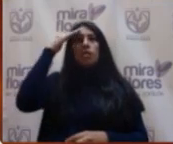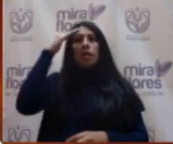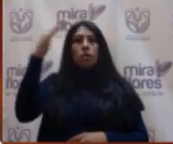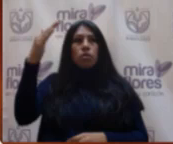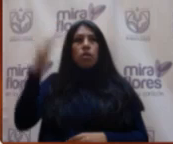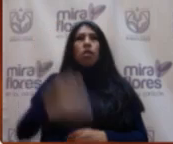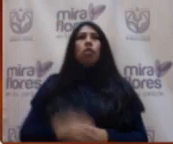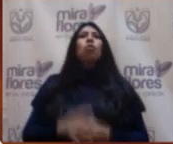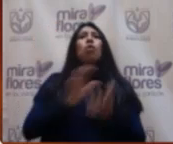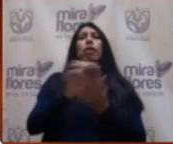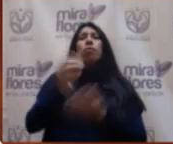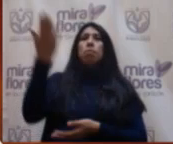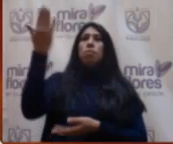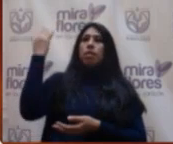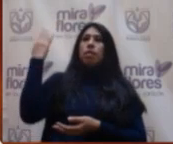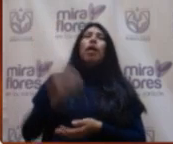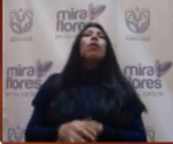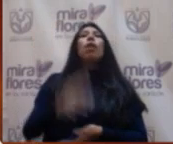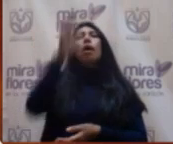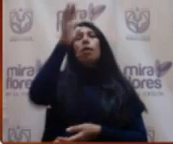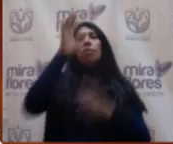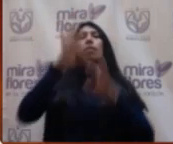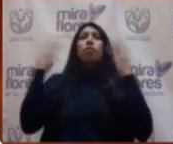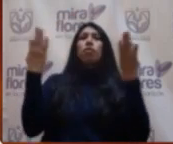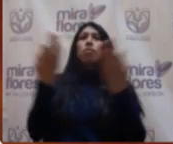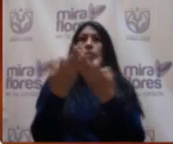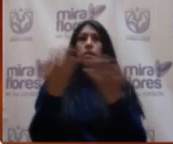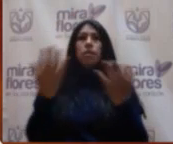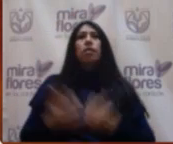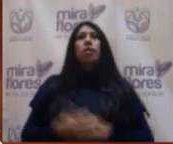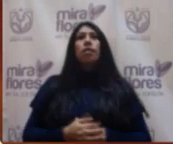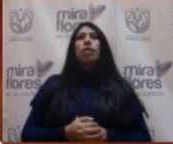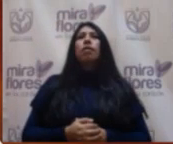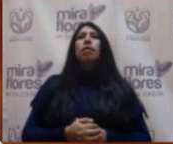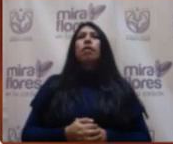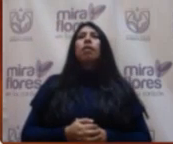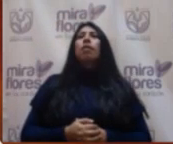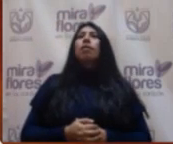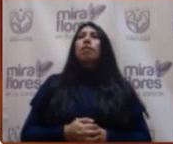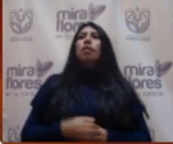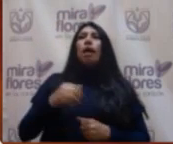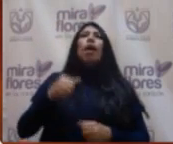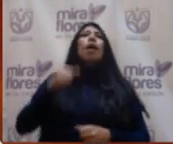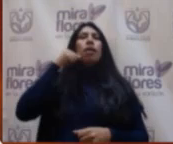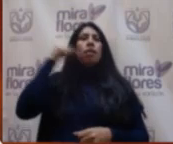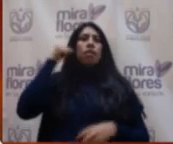día pasado para los padres de familia que ayer tuvieron el Día del Padre.